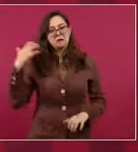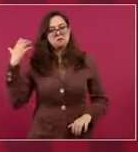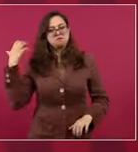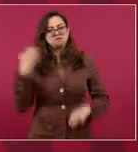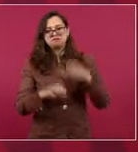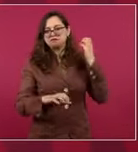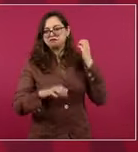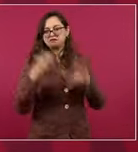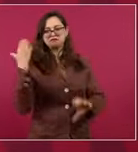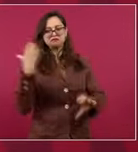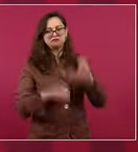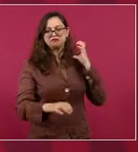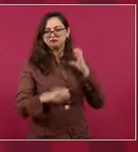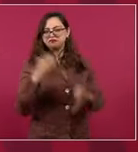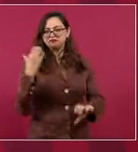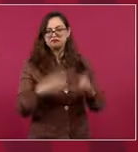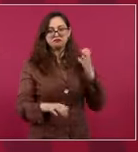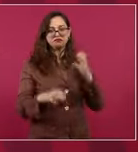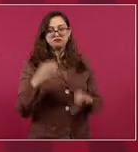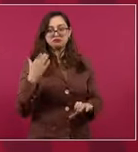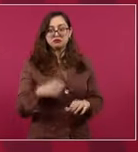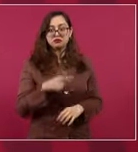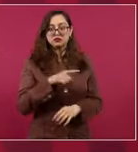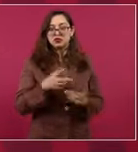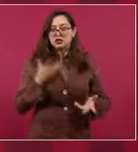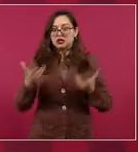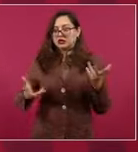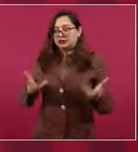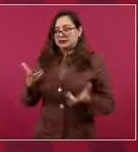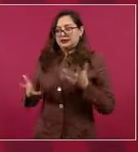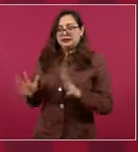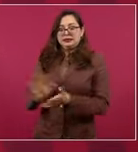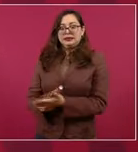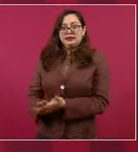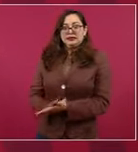cuestionamientos y tuvieron que borrar